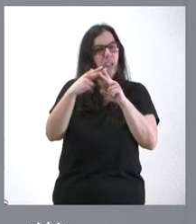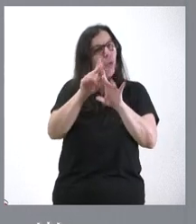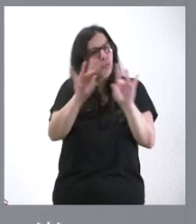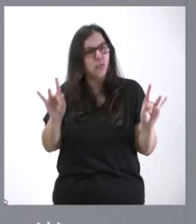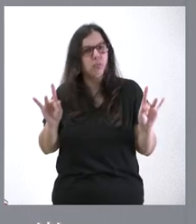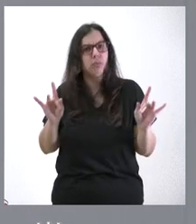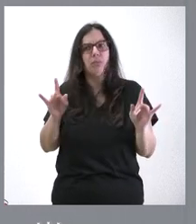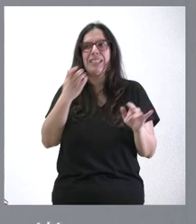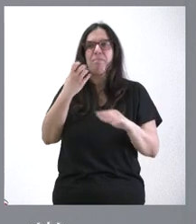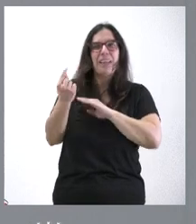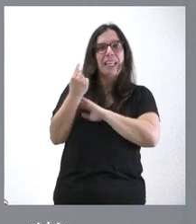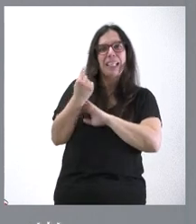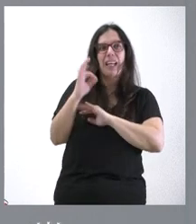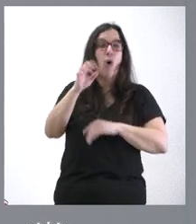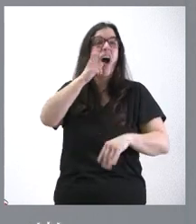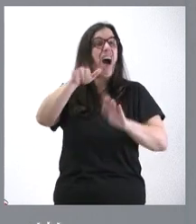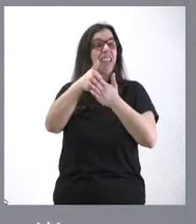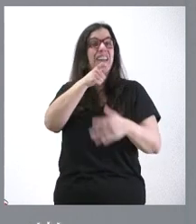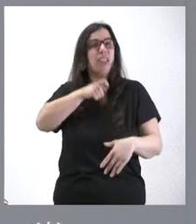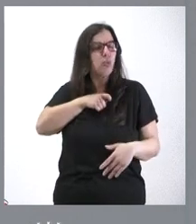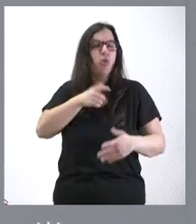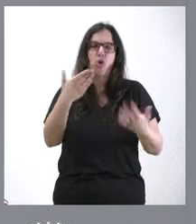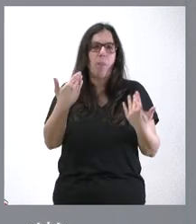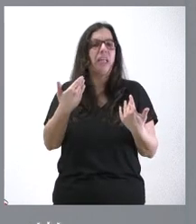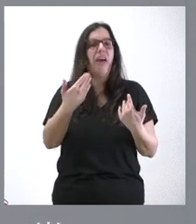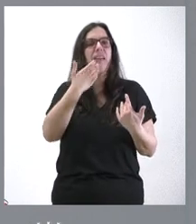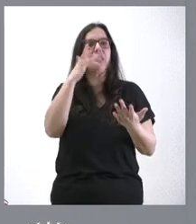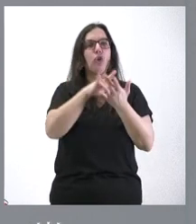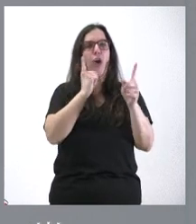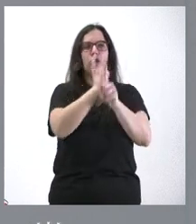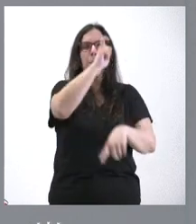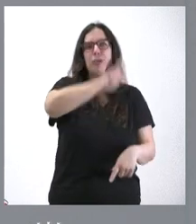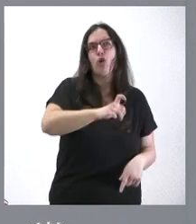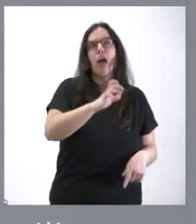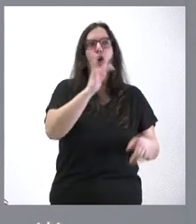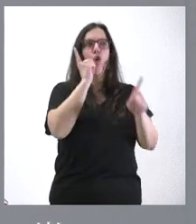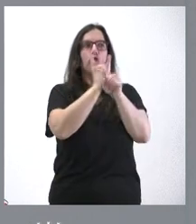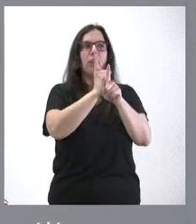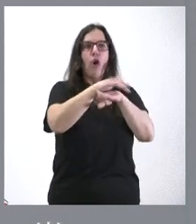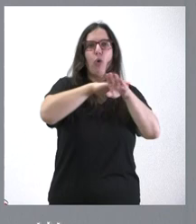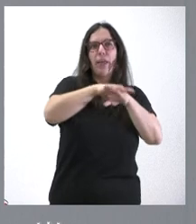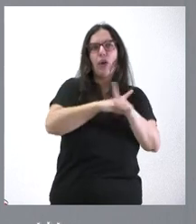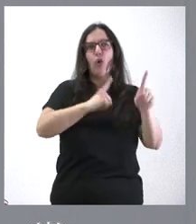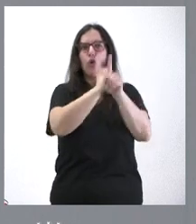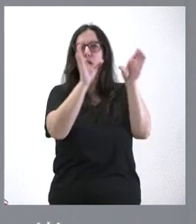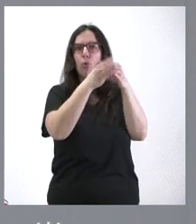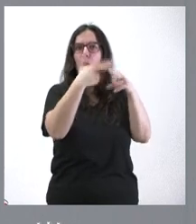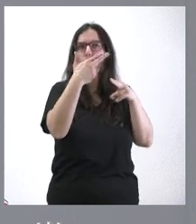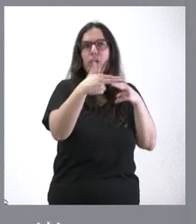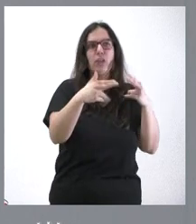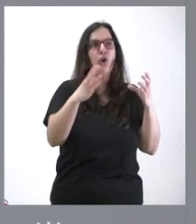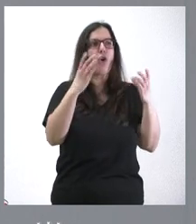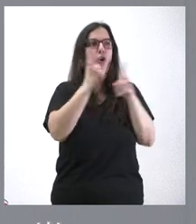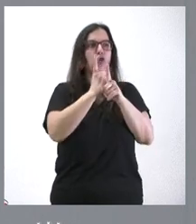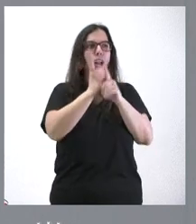cuando la crítica o incluso el insulto se produce hacia una persona hacia un gobierno hacia un partido político hacia un